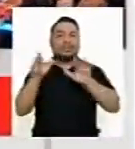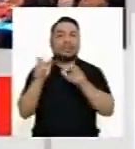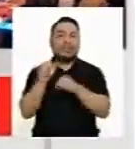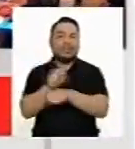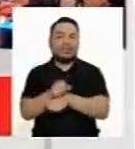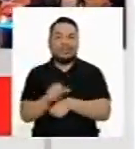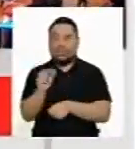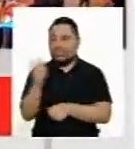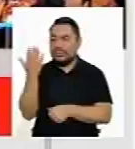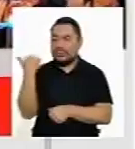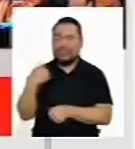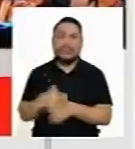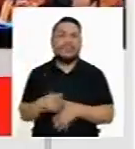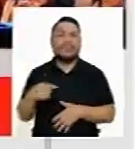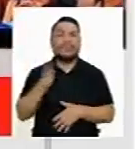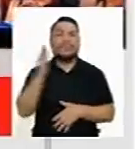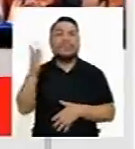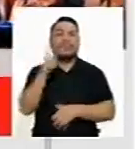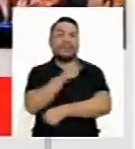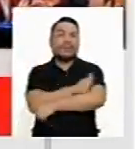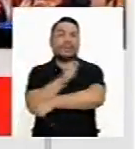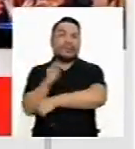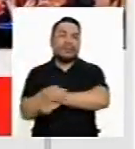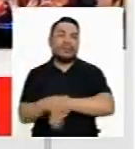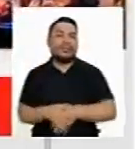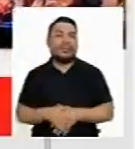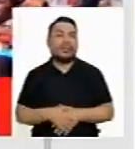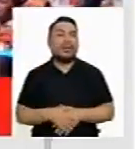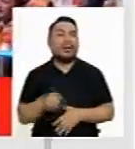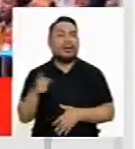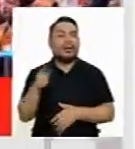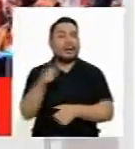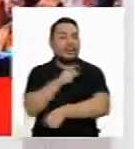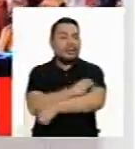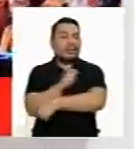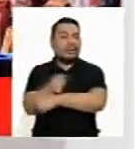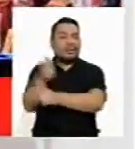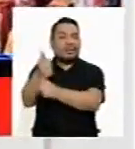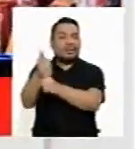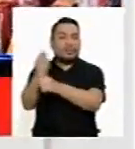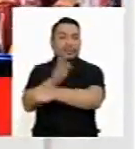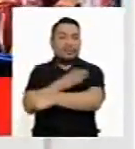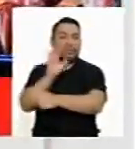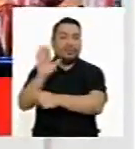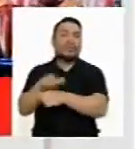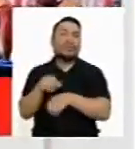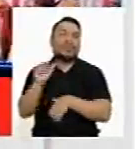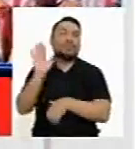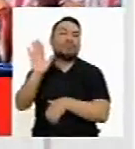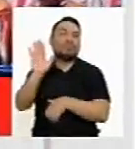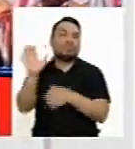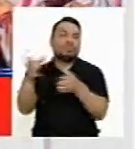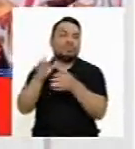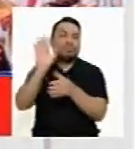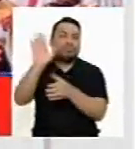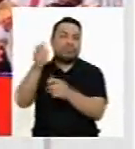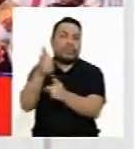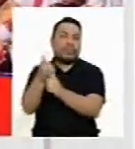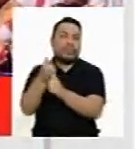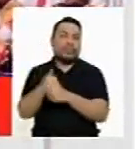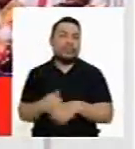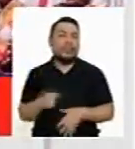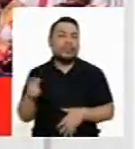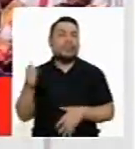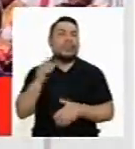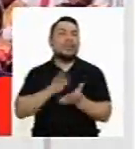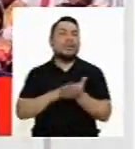poco estuvimos también en Tacna y el... O sea, Arequipa tiene, Tacna tiene su propio coro. Tacna tiene su ensamble instrumental de banda sinfónica y también salió al Teatro